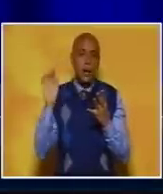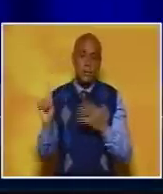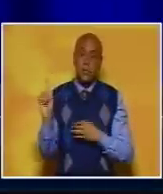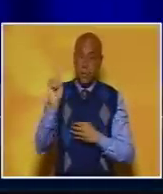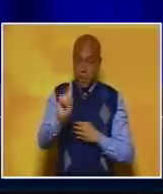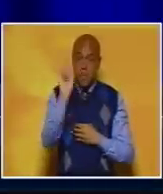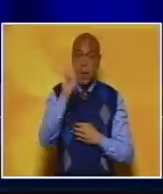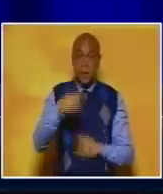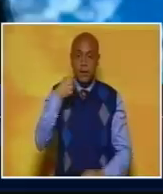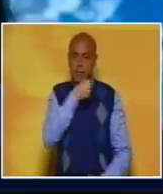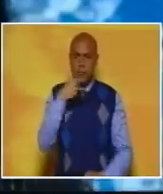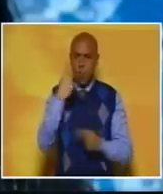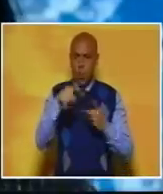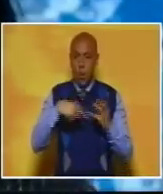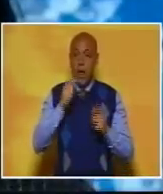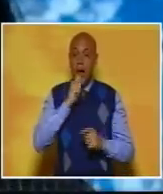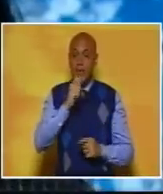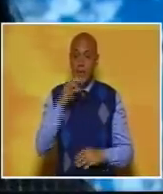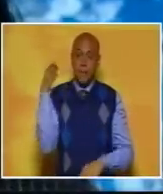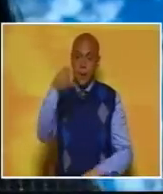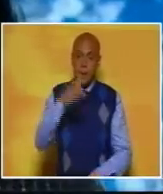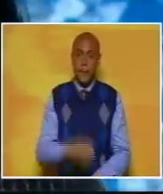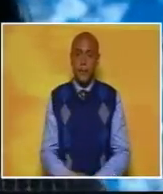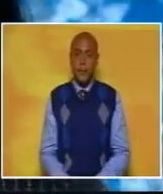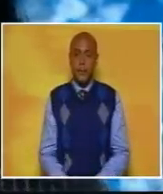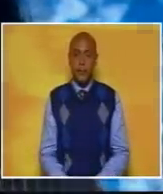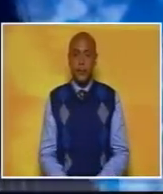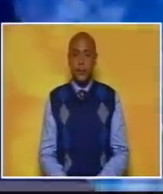Ali Brooke, entre muchos otros.